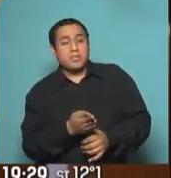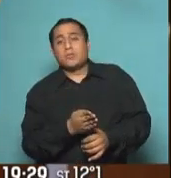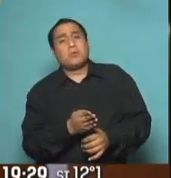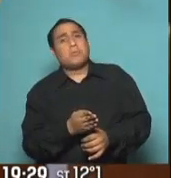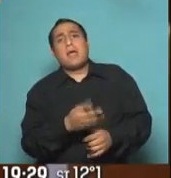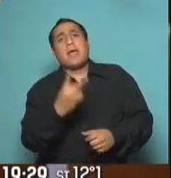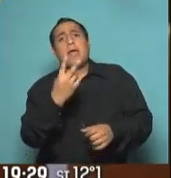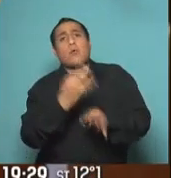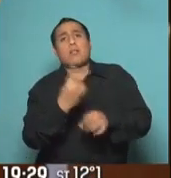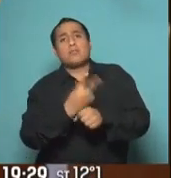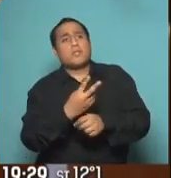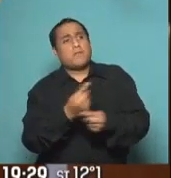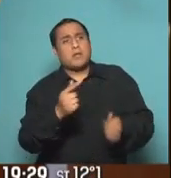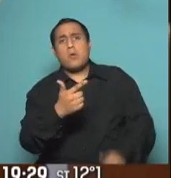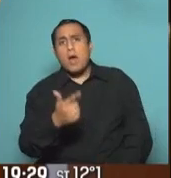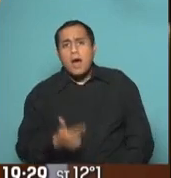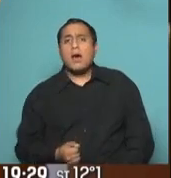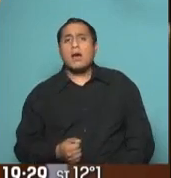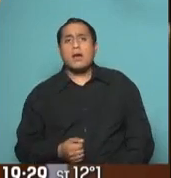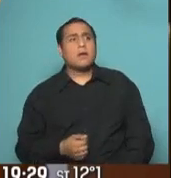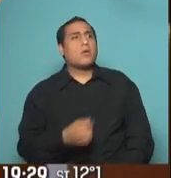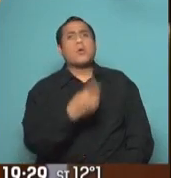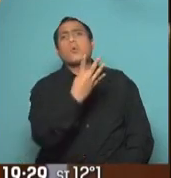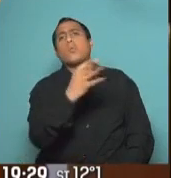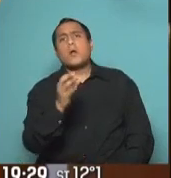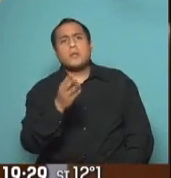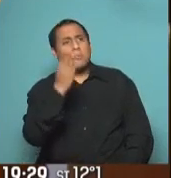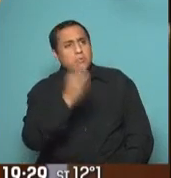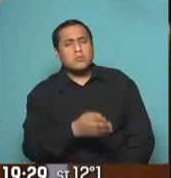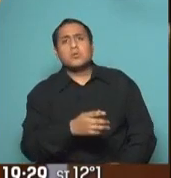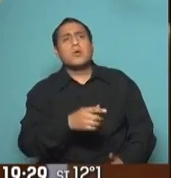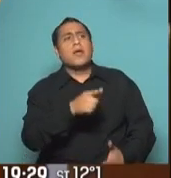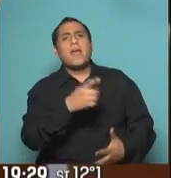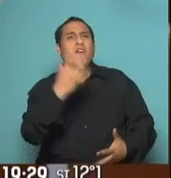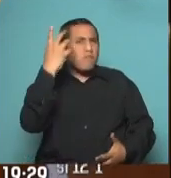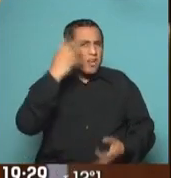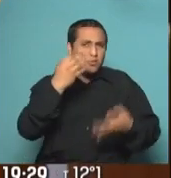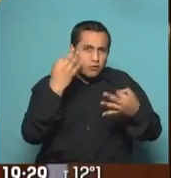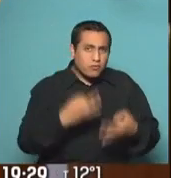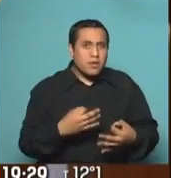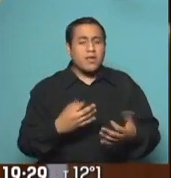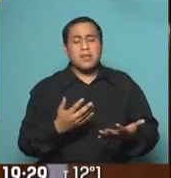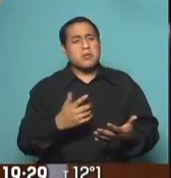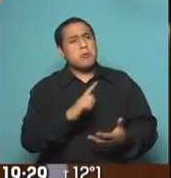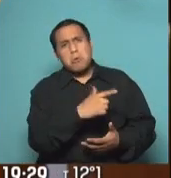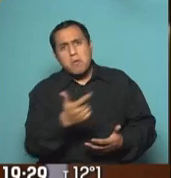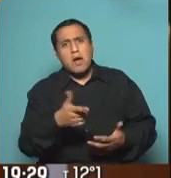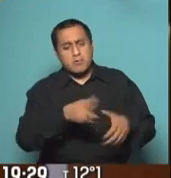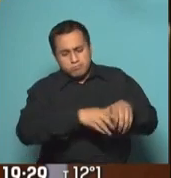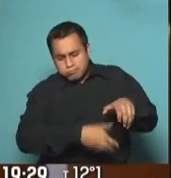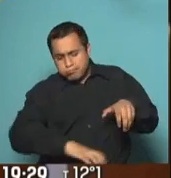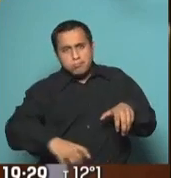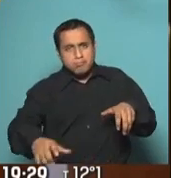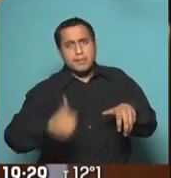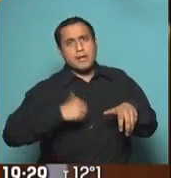41% de la población no tiene cloacas no tiene inodoros que tiene un